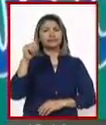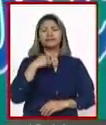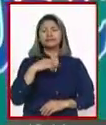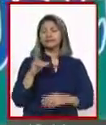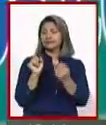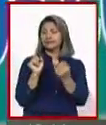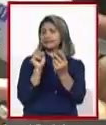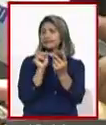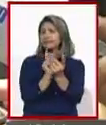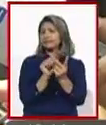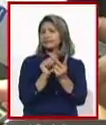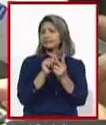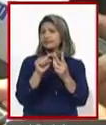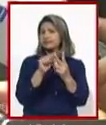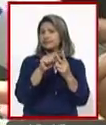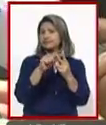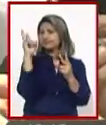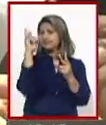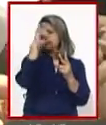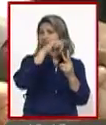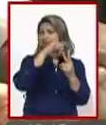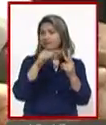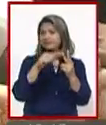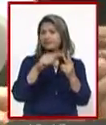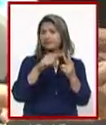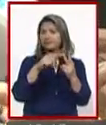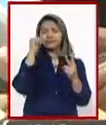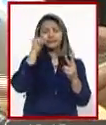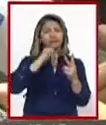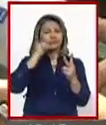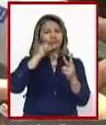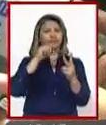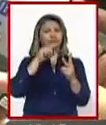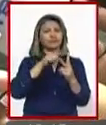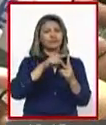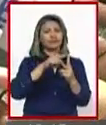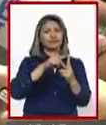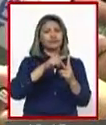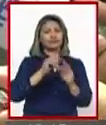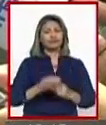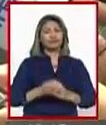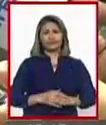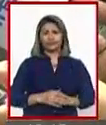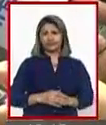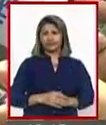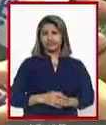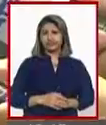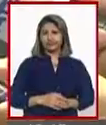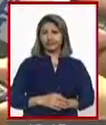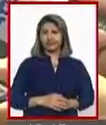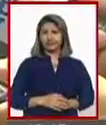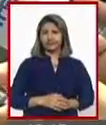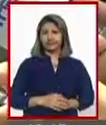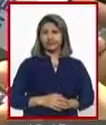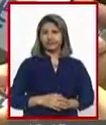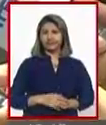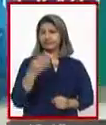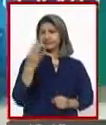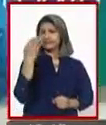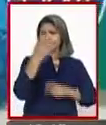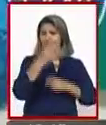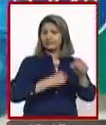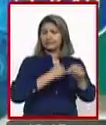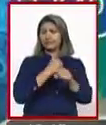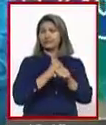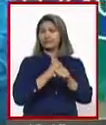a dos personas en actitud sospechosa, ¿no? Una persona de sexo femenino y otro, uno menor de transexual de 14 años,